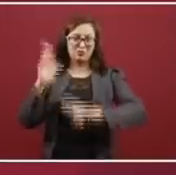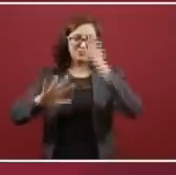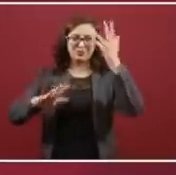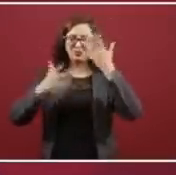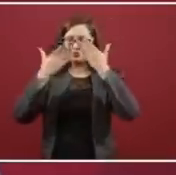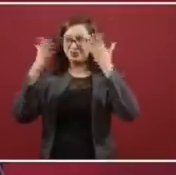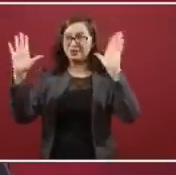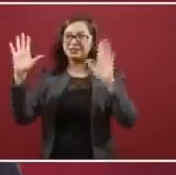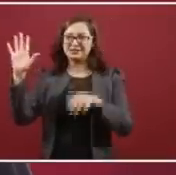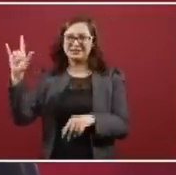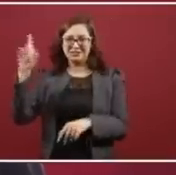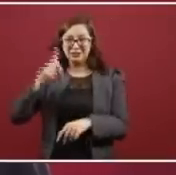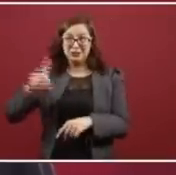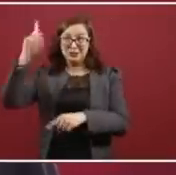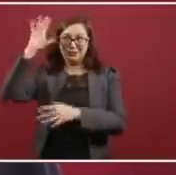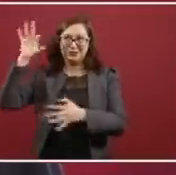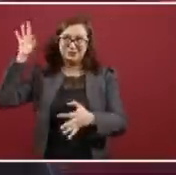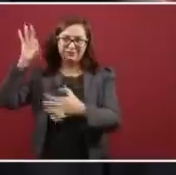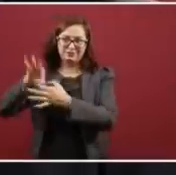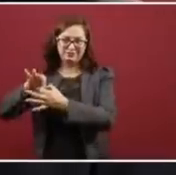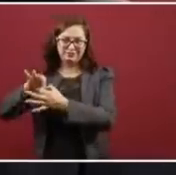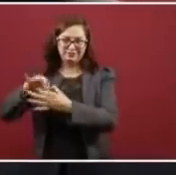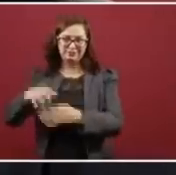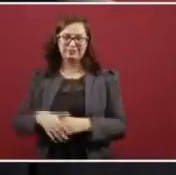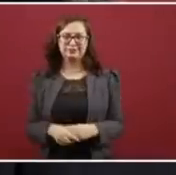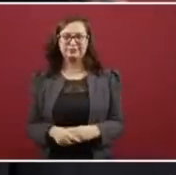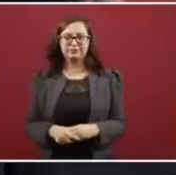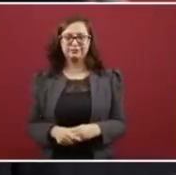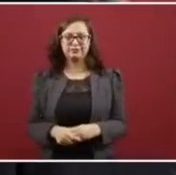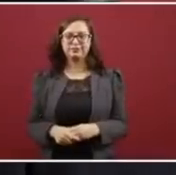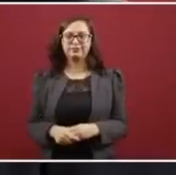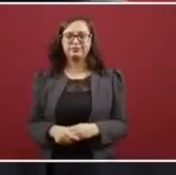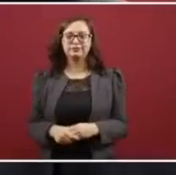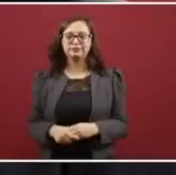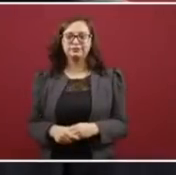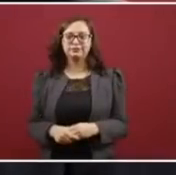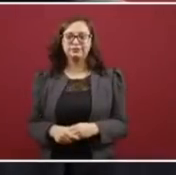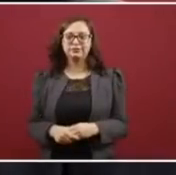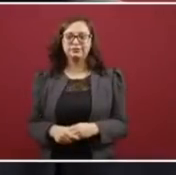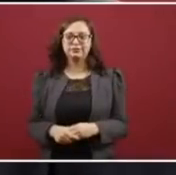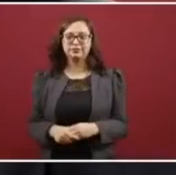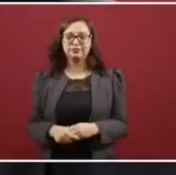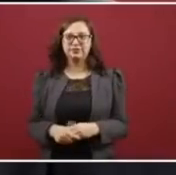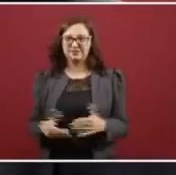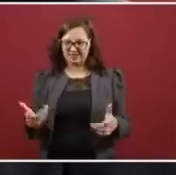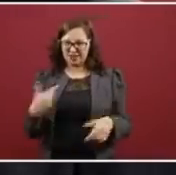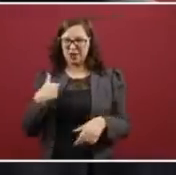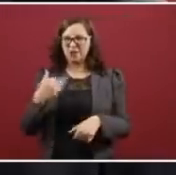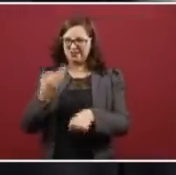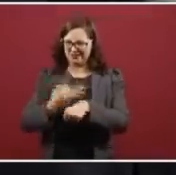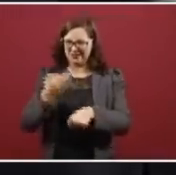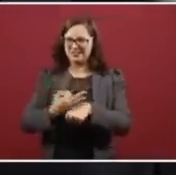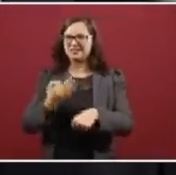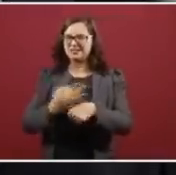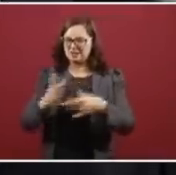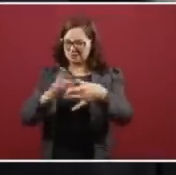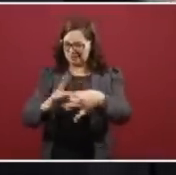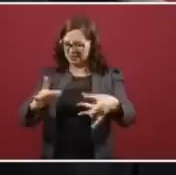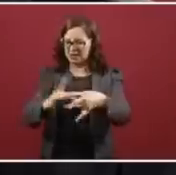es cristiana para qué se polemice más